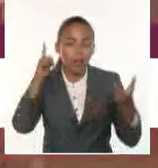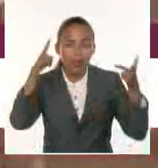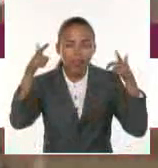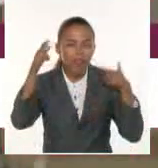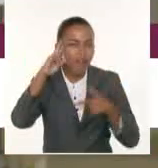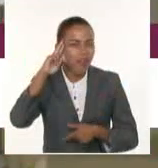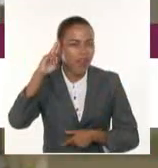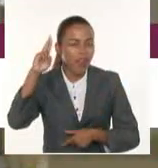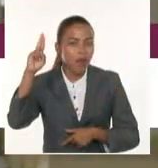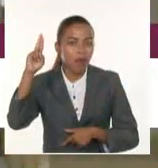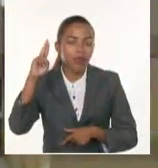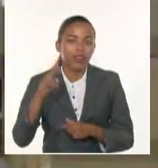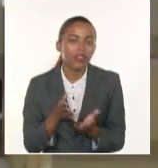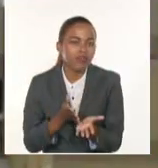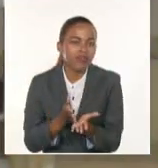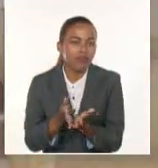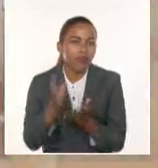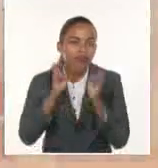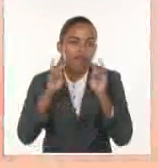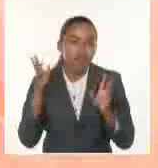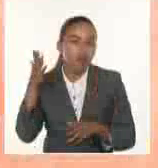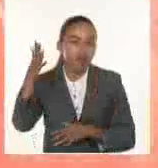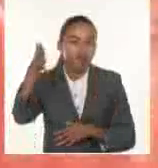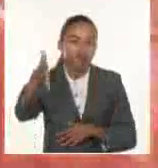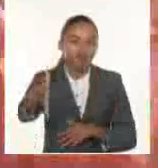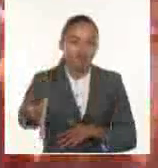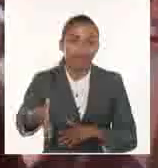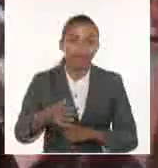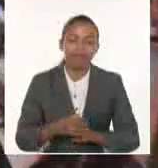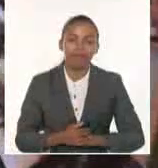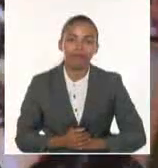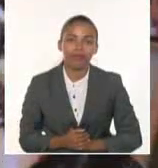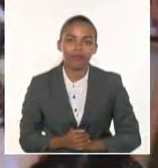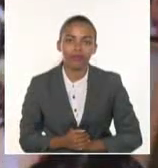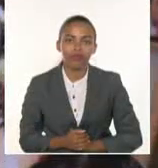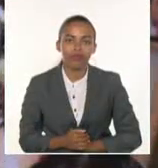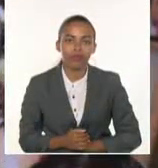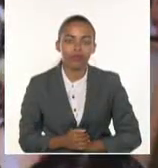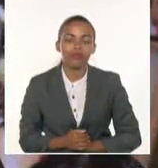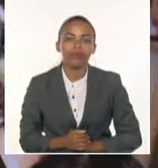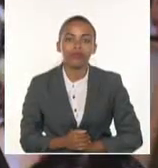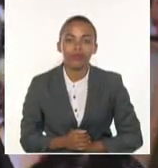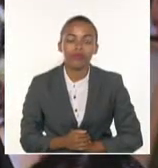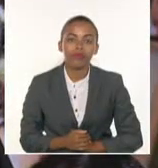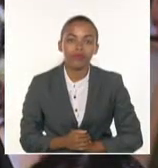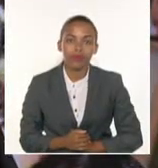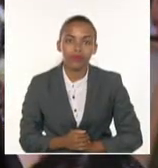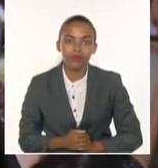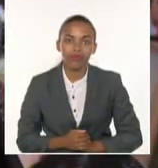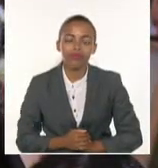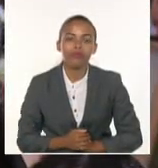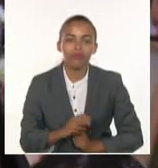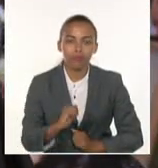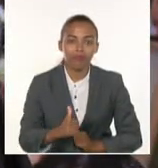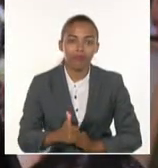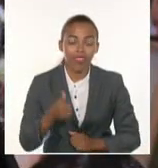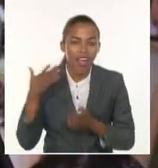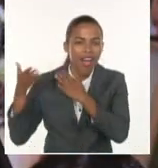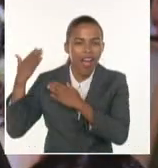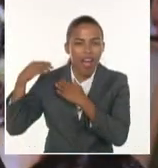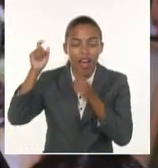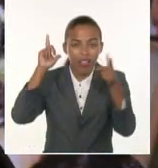ido, Chávez seguirá contigo. Me gustaría recordar al comandante como ese hombre